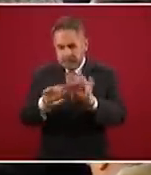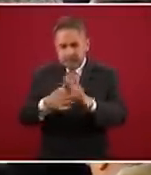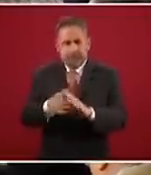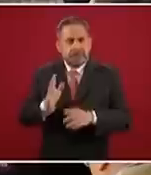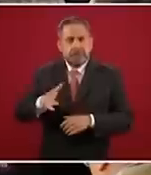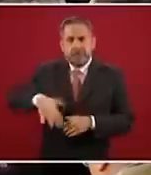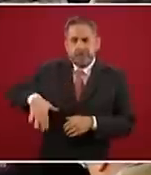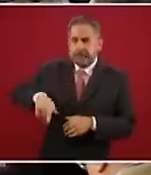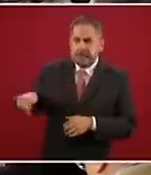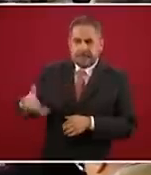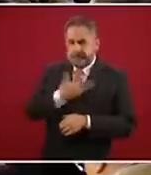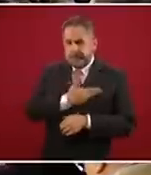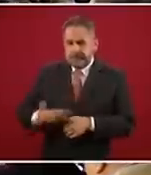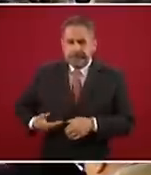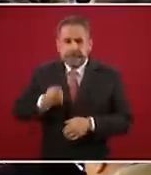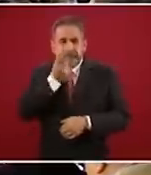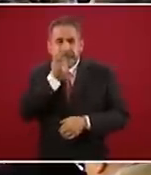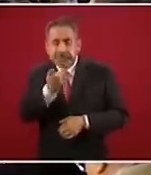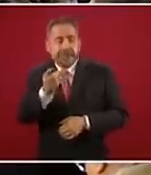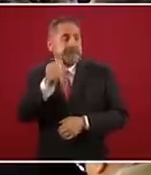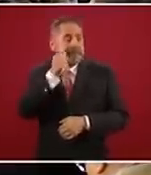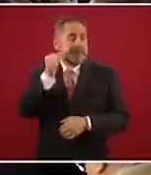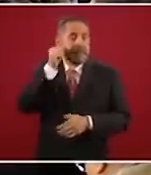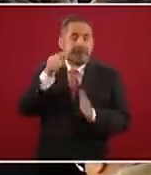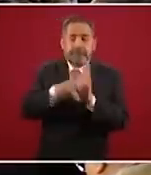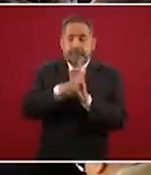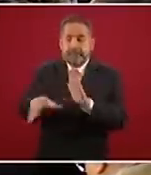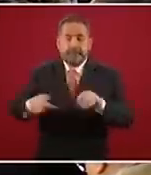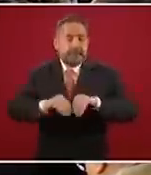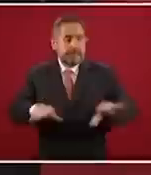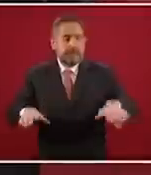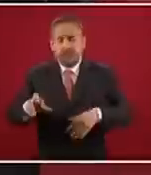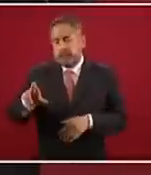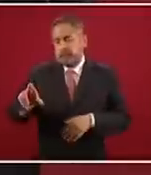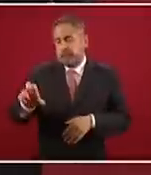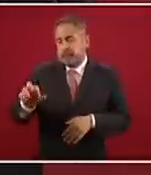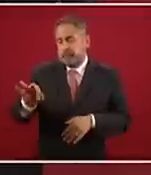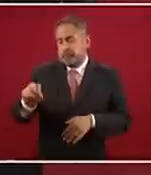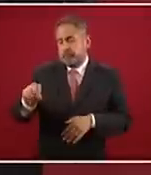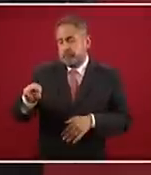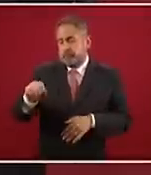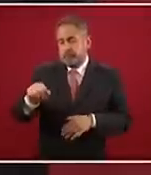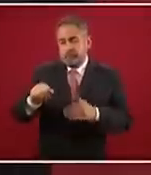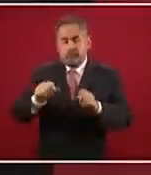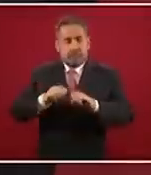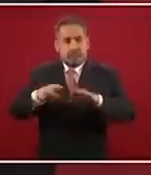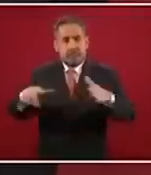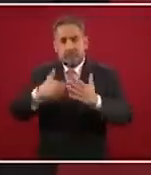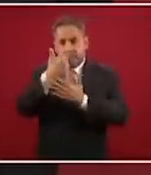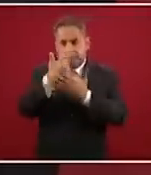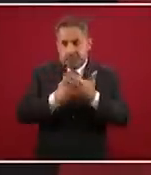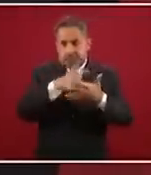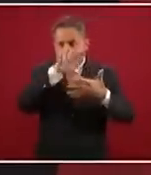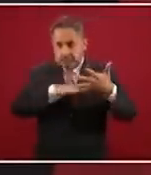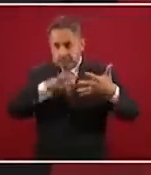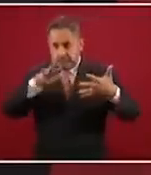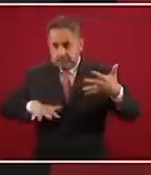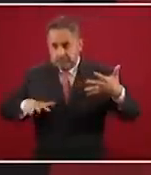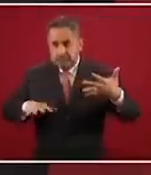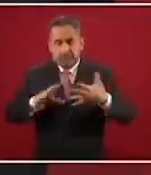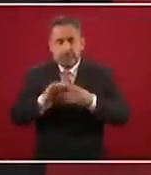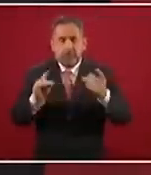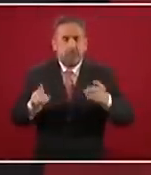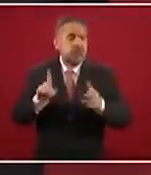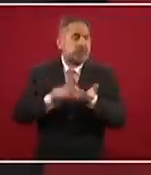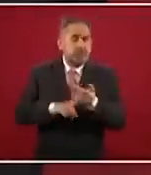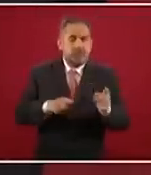hizo el presidente, que el día de ayer el periódico Reforma publicó en primera plana una nota que